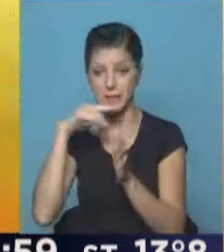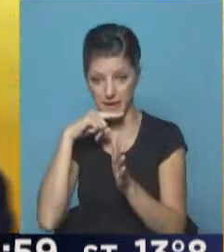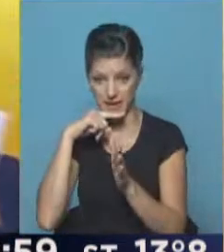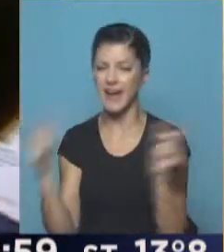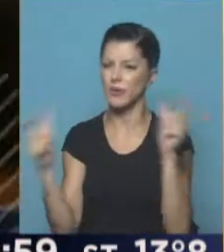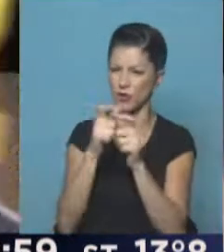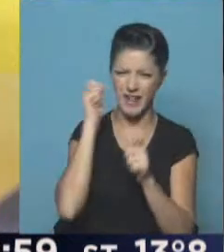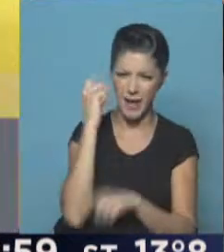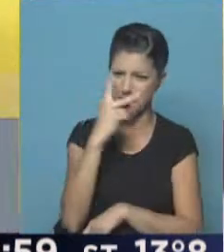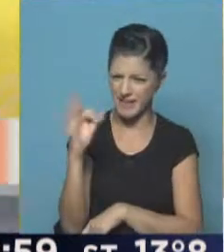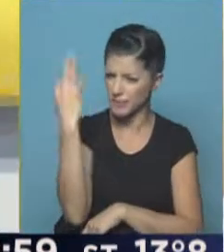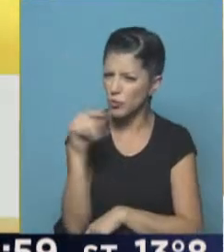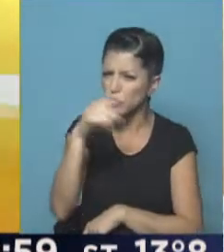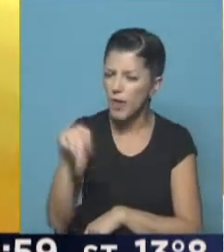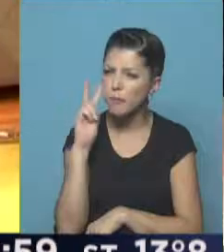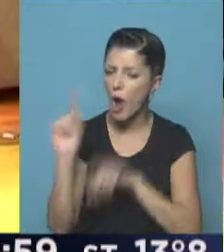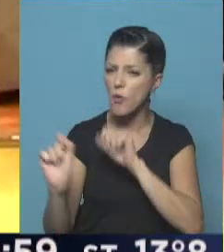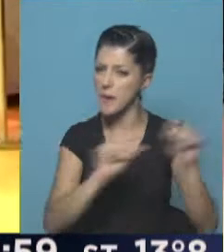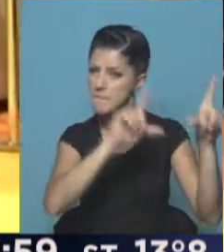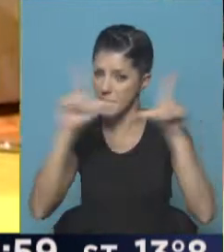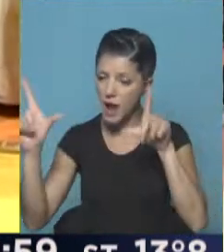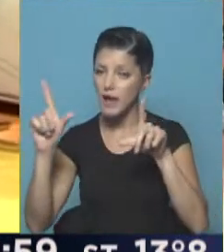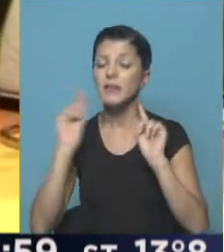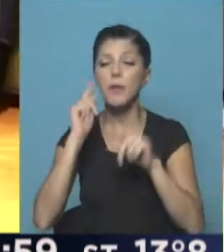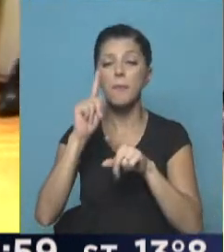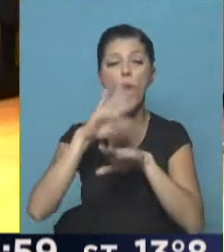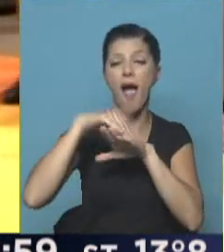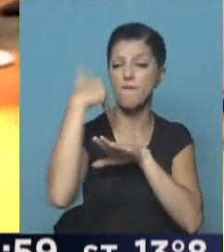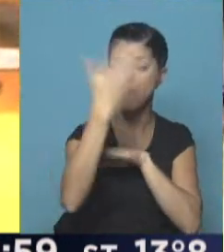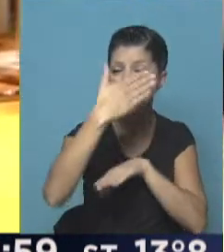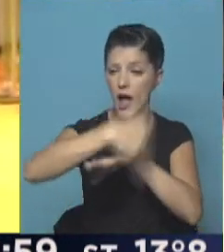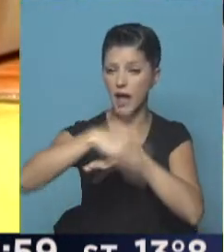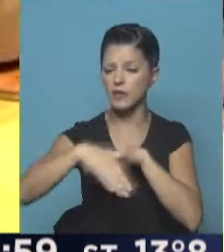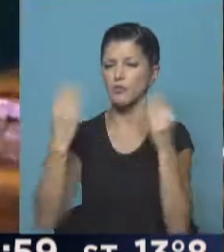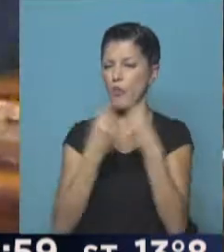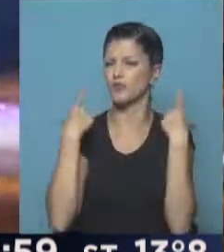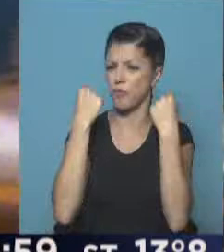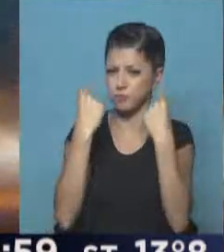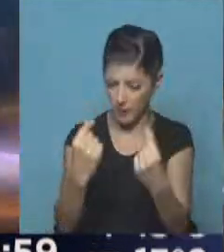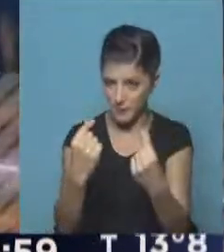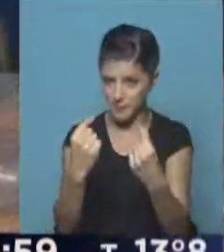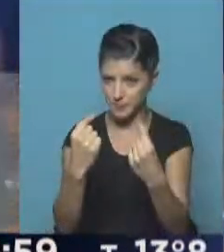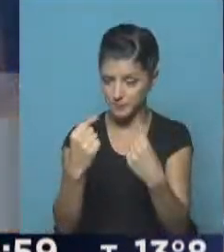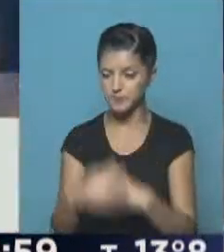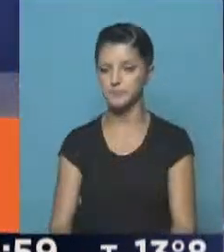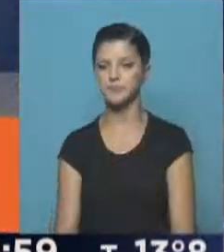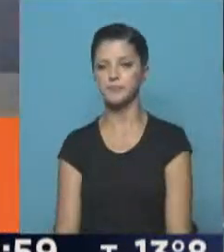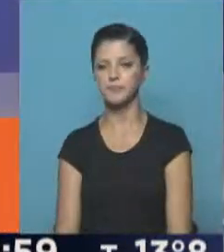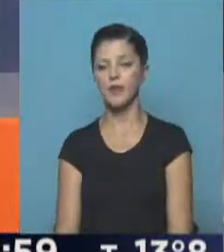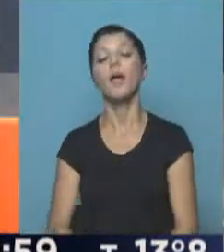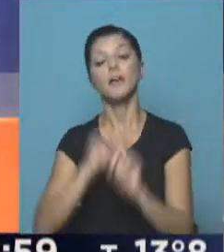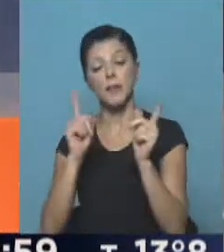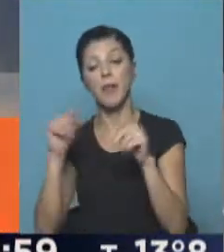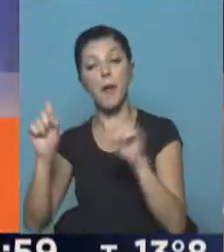viendo imágenes, habrá visto lo que son esas calles tomadas por las protestas, además de ver lo que son las imágenes de los encuentros entre los